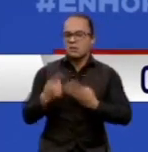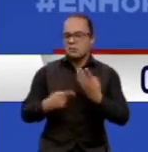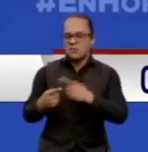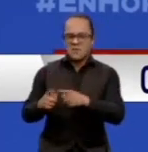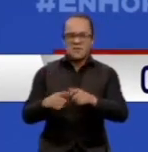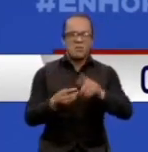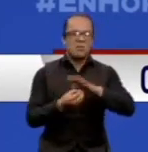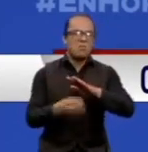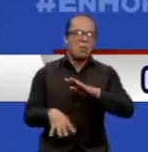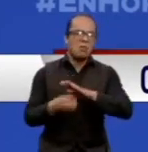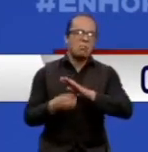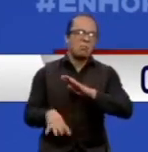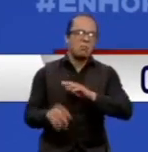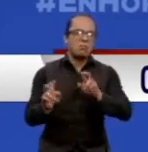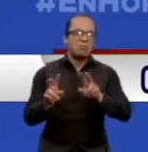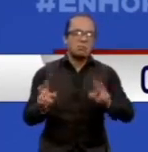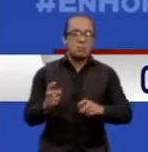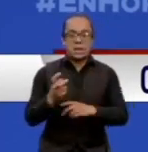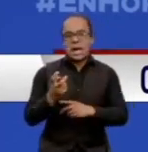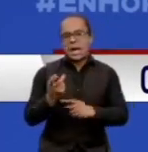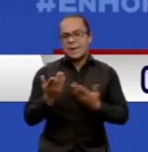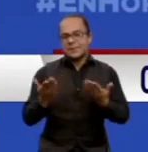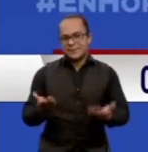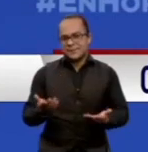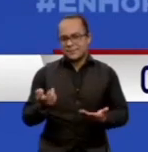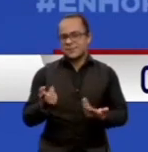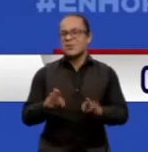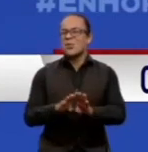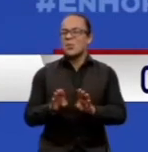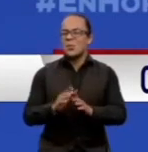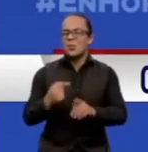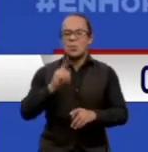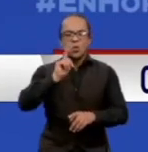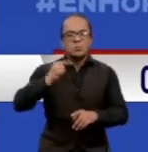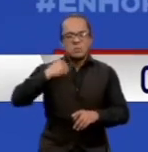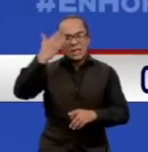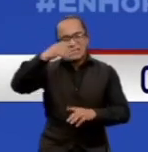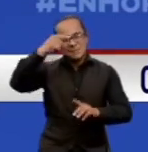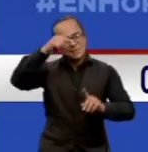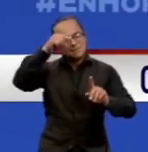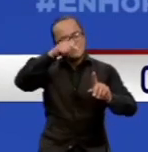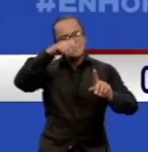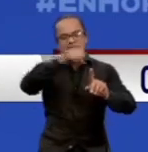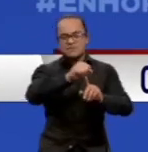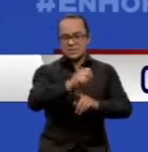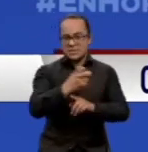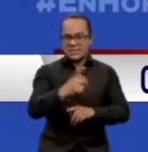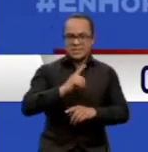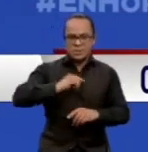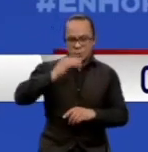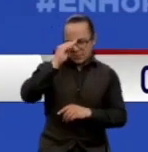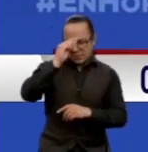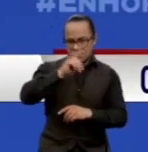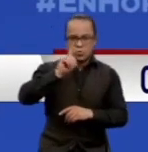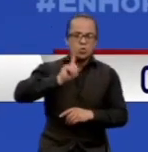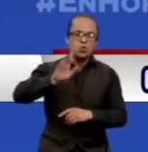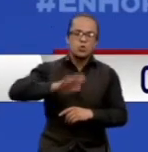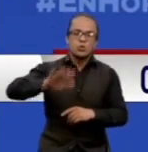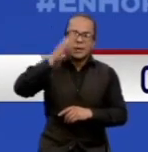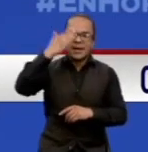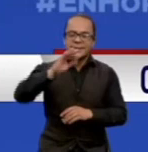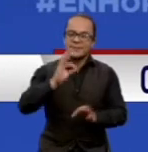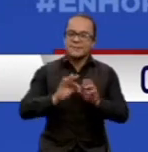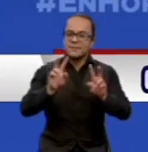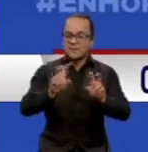ese caso, otra vez, es cómo sí lo logramos, ¿no? Hay una mentalidad de cómo sí lo logramos en la mujer,